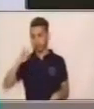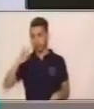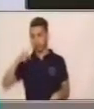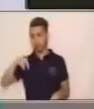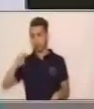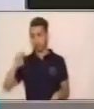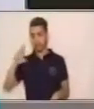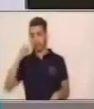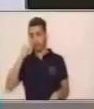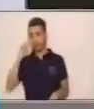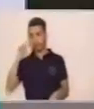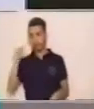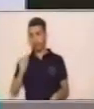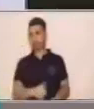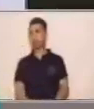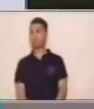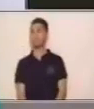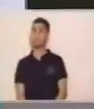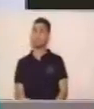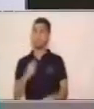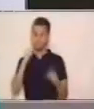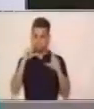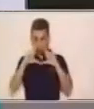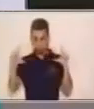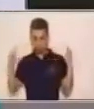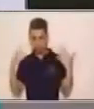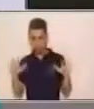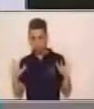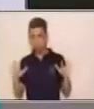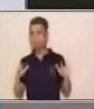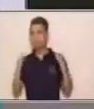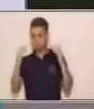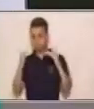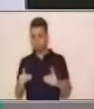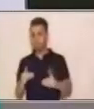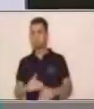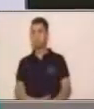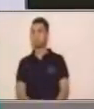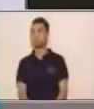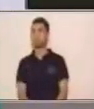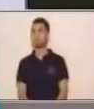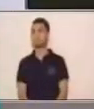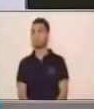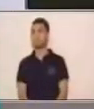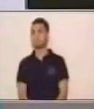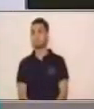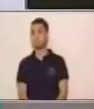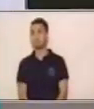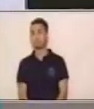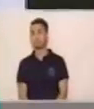Excelente. Ahora, si ya observaste la primera fracción, necesito que en casa